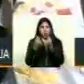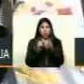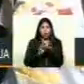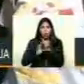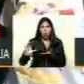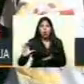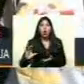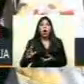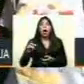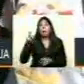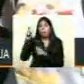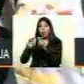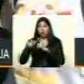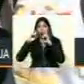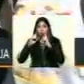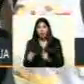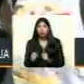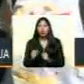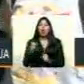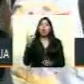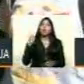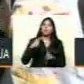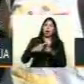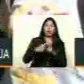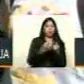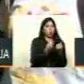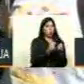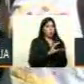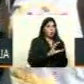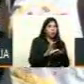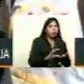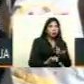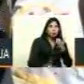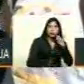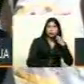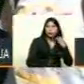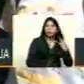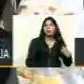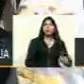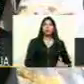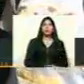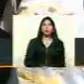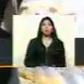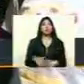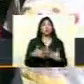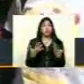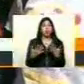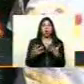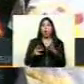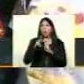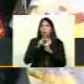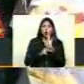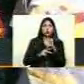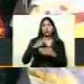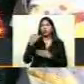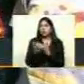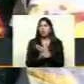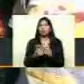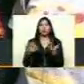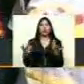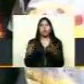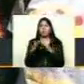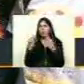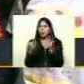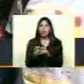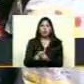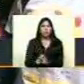del talento humano como recursos económicos destinados a programas sociales que vinculen a la familia en un todo para seguir creciendo en